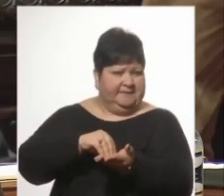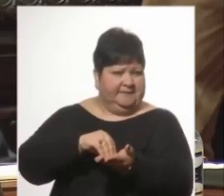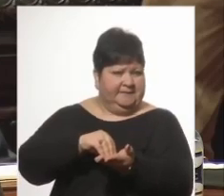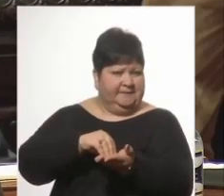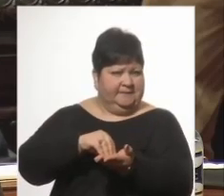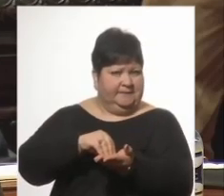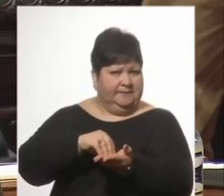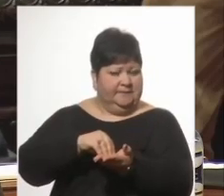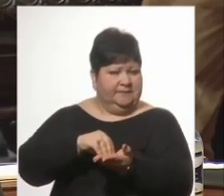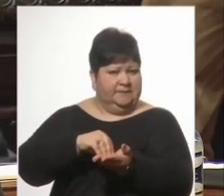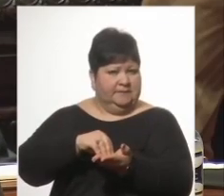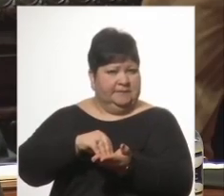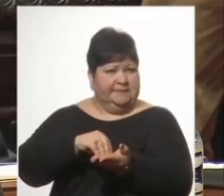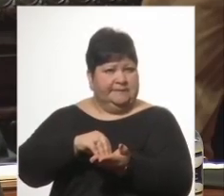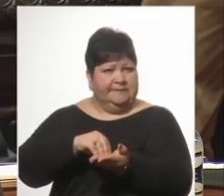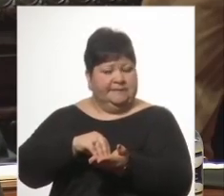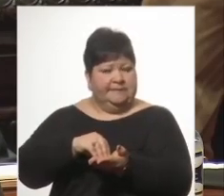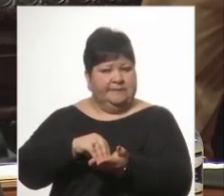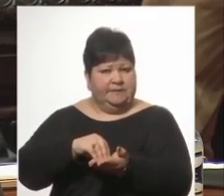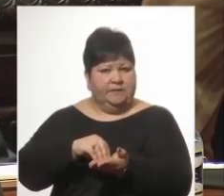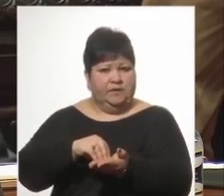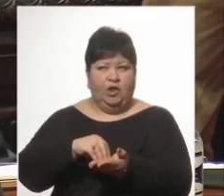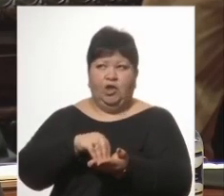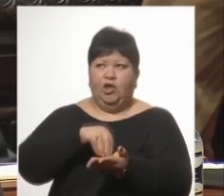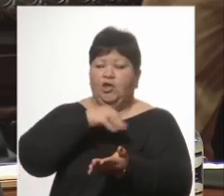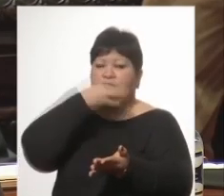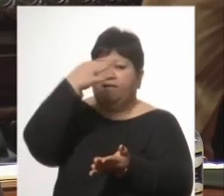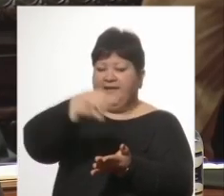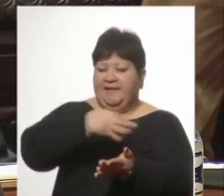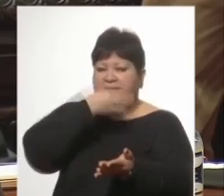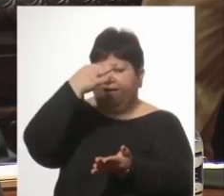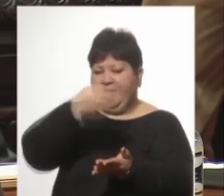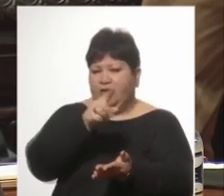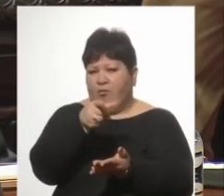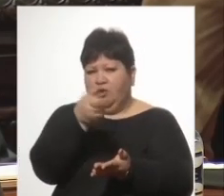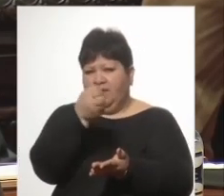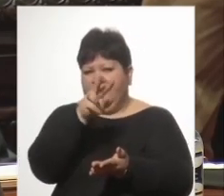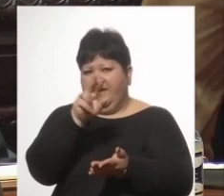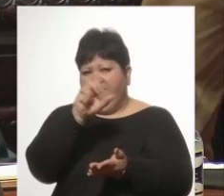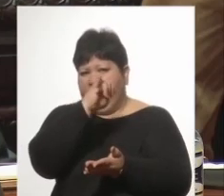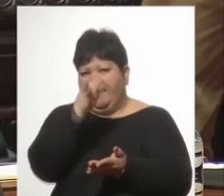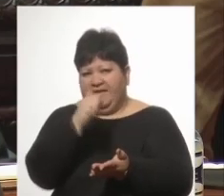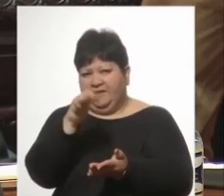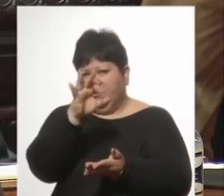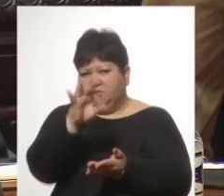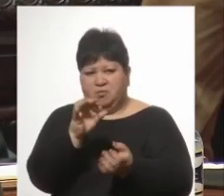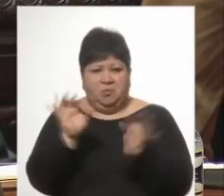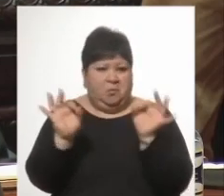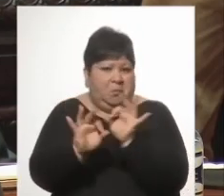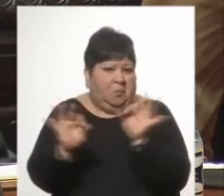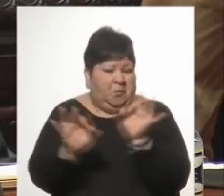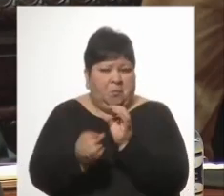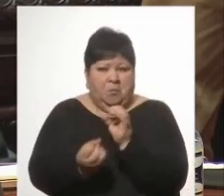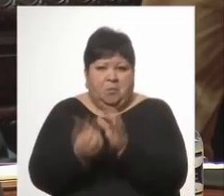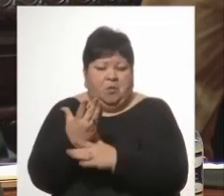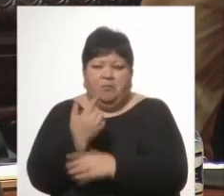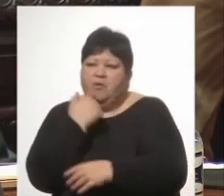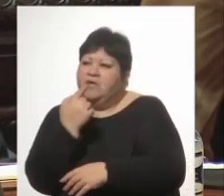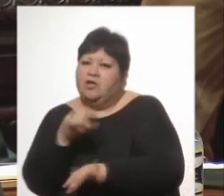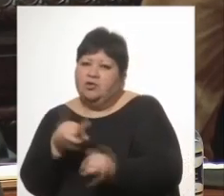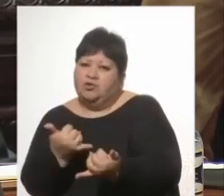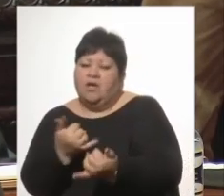entendió de que lo declarado por Gavazo no era nada nuevo, como muy bien lo dijo la senadora